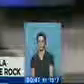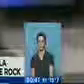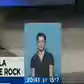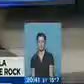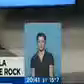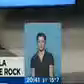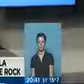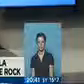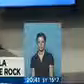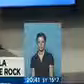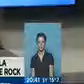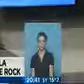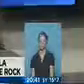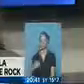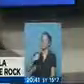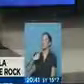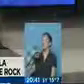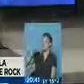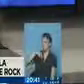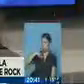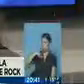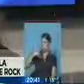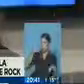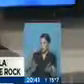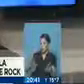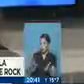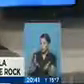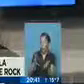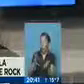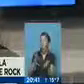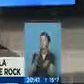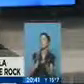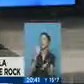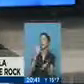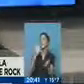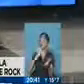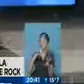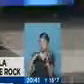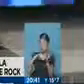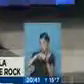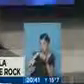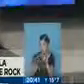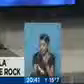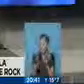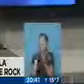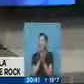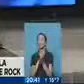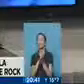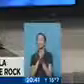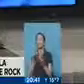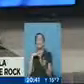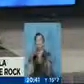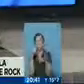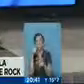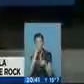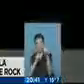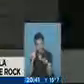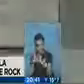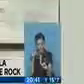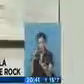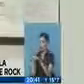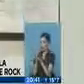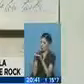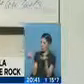Ahora nosotros estamos impulsando una causa, por la causa DIBA en la provincia de Buenos Aires, por delitos de lesa humanidad, tratando de probar en qué medida esa